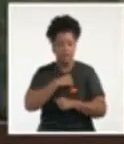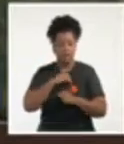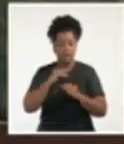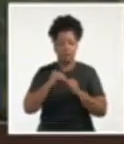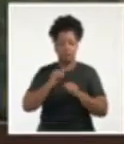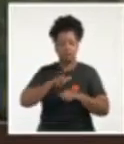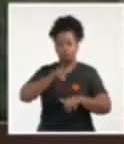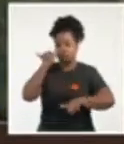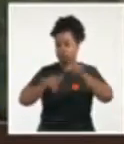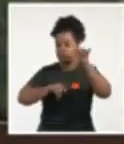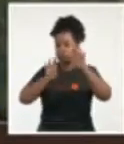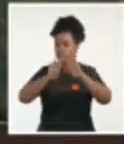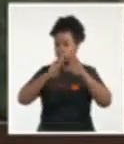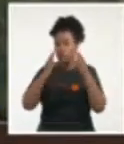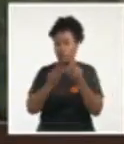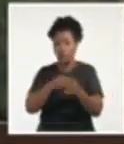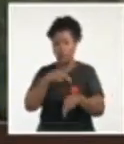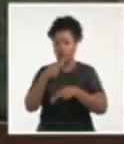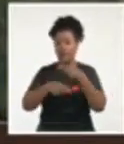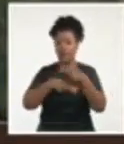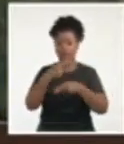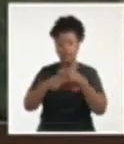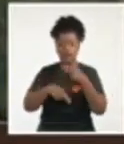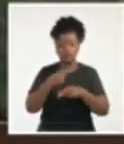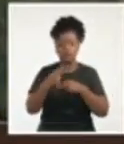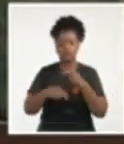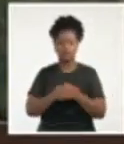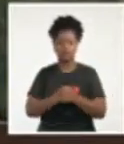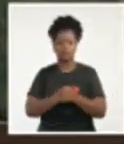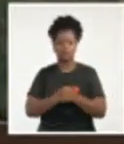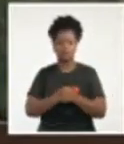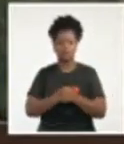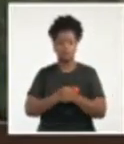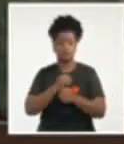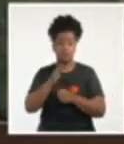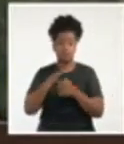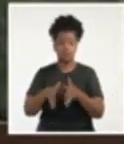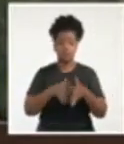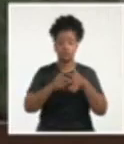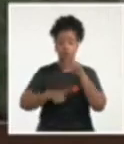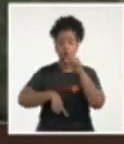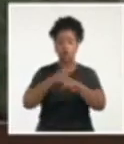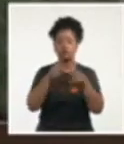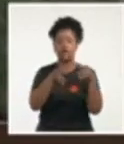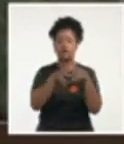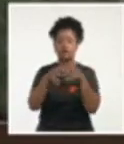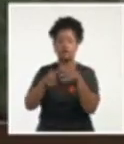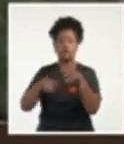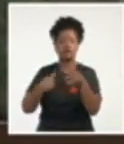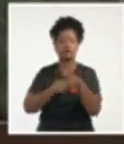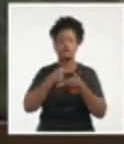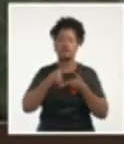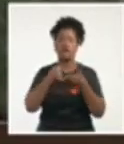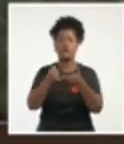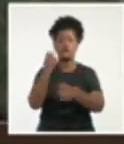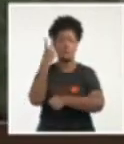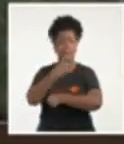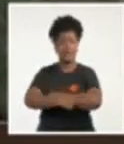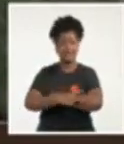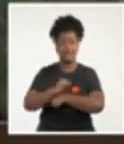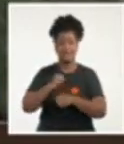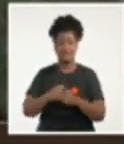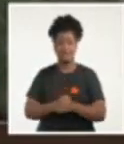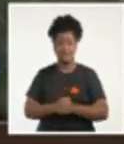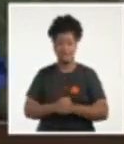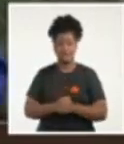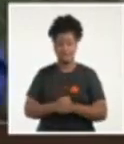armado de manera tan insensata, cuestionando la labor de nuestras medidas médicas, comparándola con una trata de personas, que es